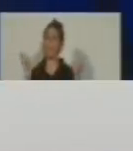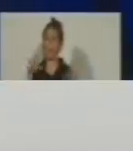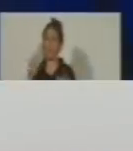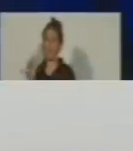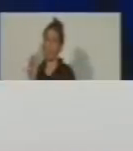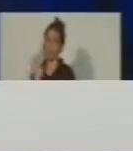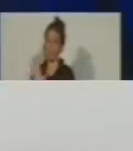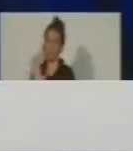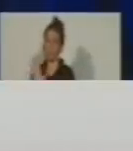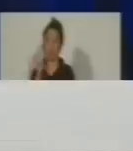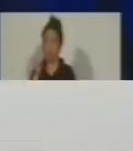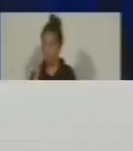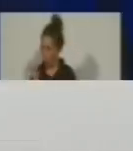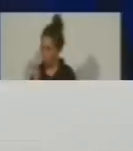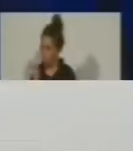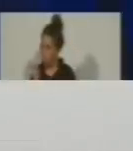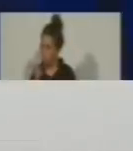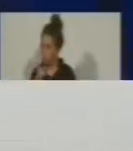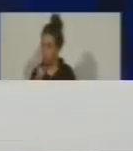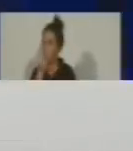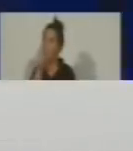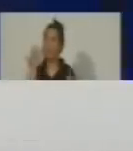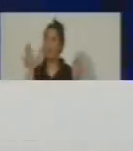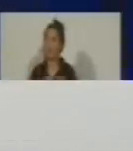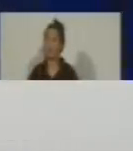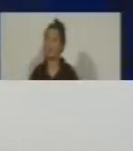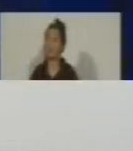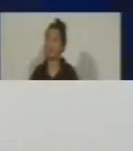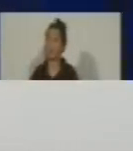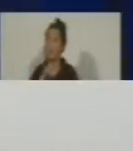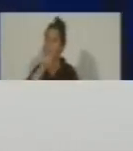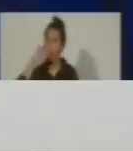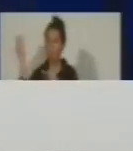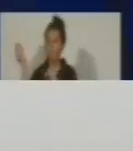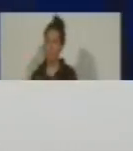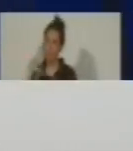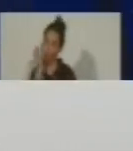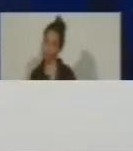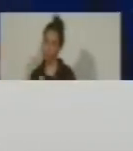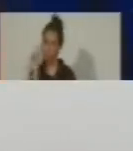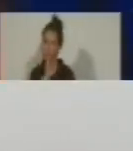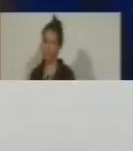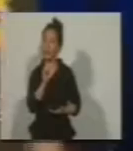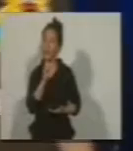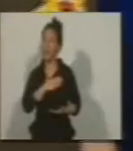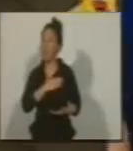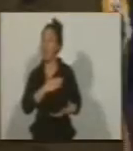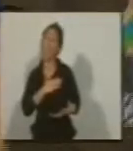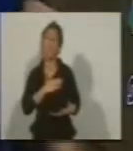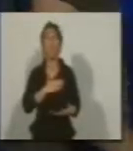presentación. Simplemente, buenas noches y bienvenidos al concierto de